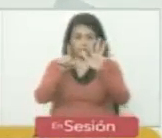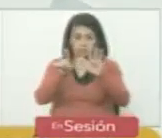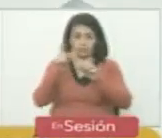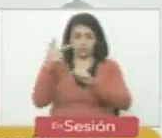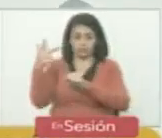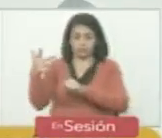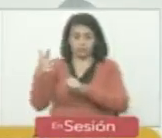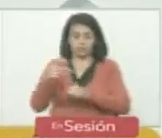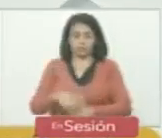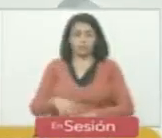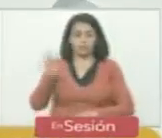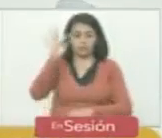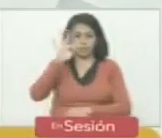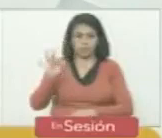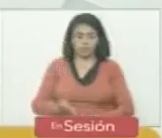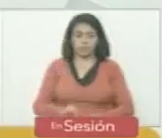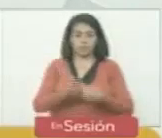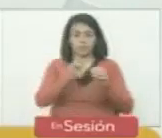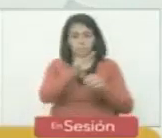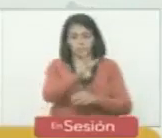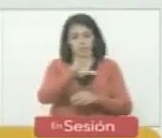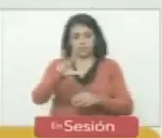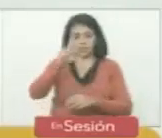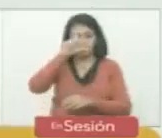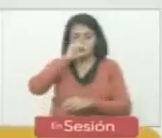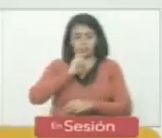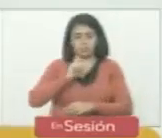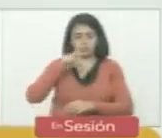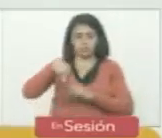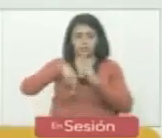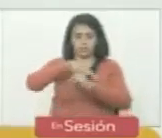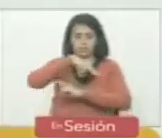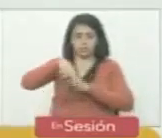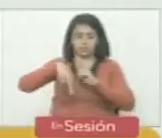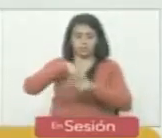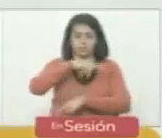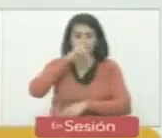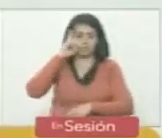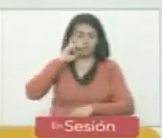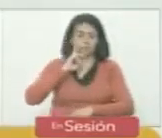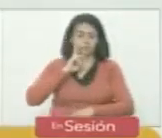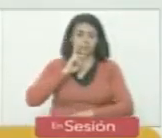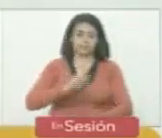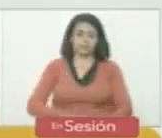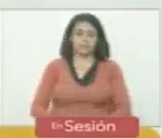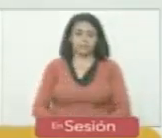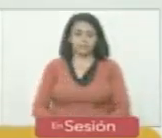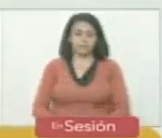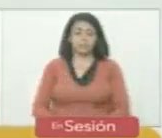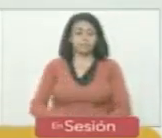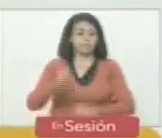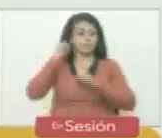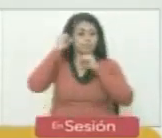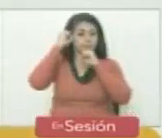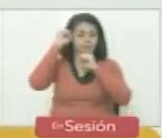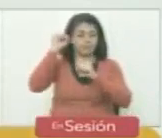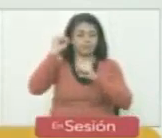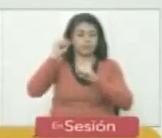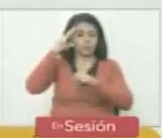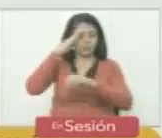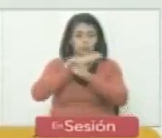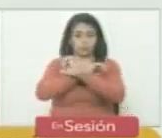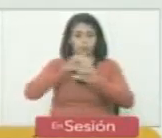163 de la Federación y 23 de la Revolución Bolivariana. ¡Que viva la